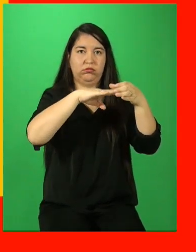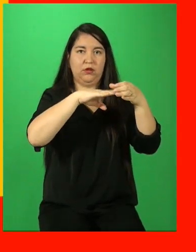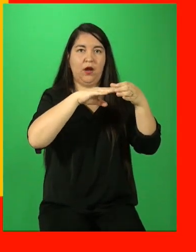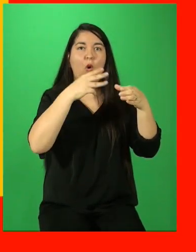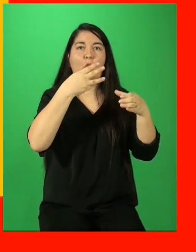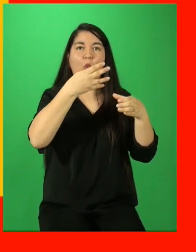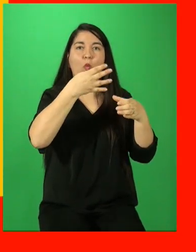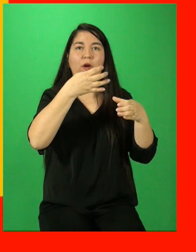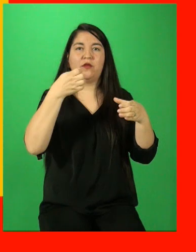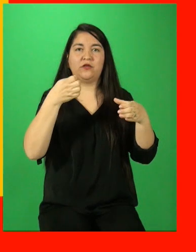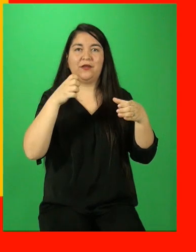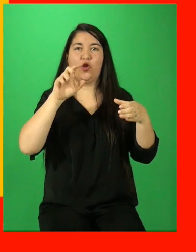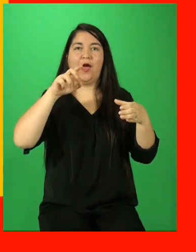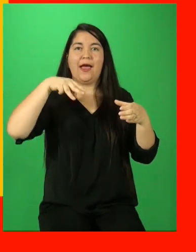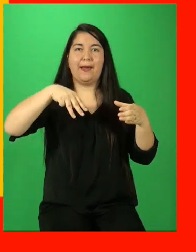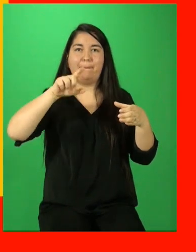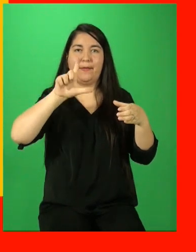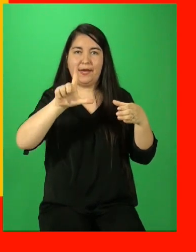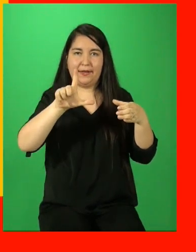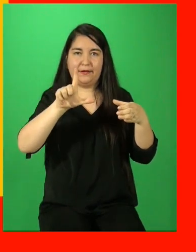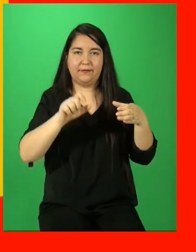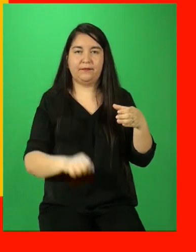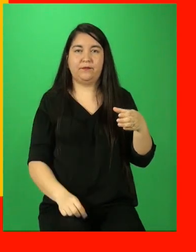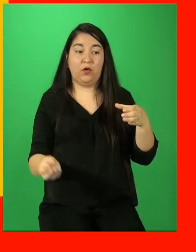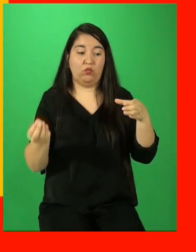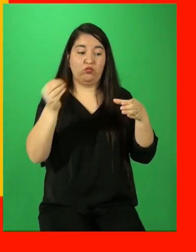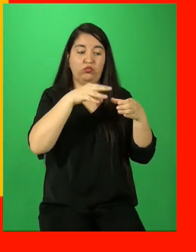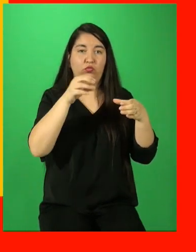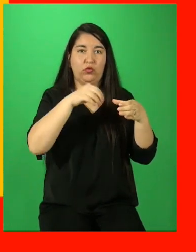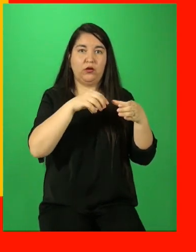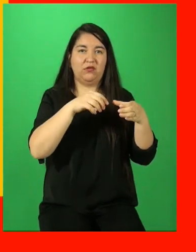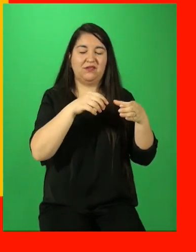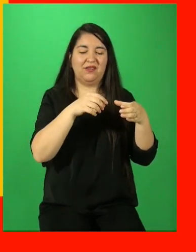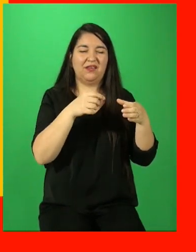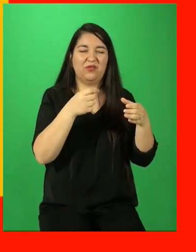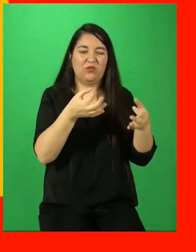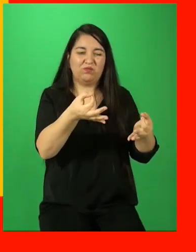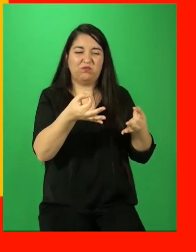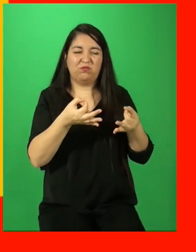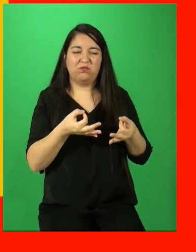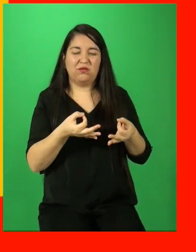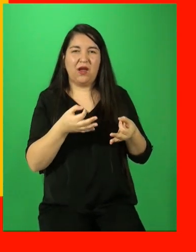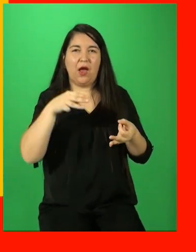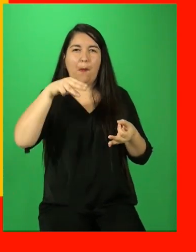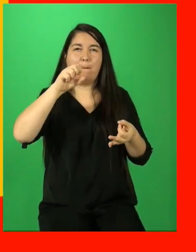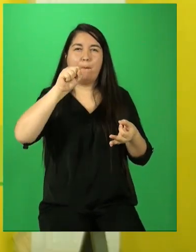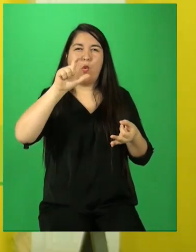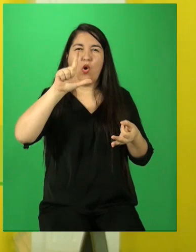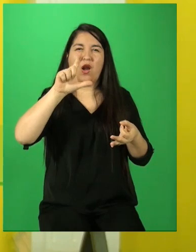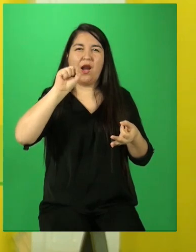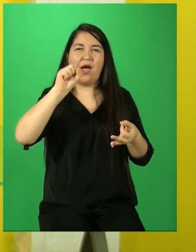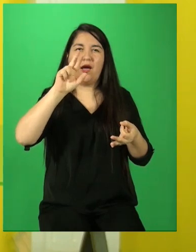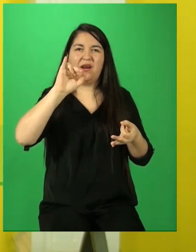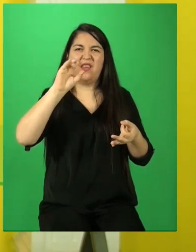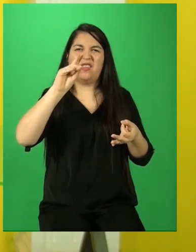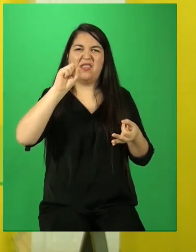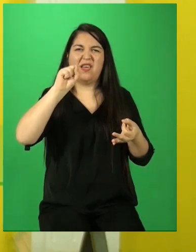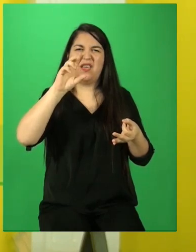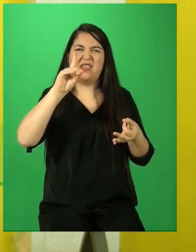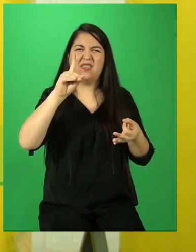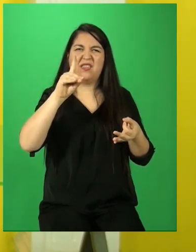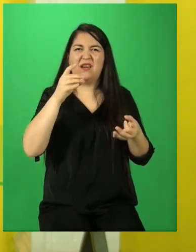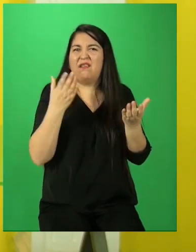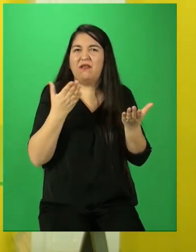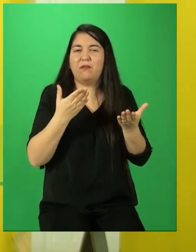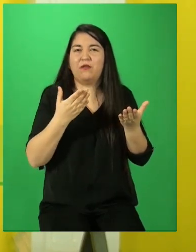de 400 ml de disolución y nos piden calcular la molaridad. ¿Cómo lo vamos a hacer? Siempre le digo yo a mis alumnos